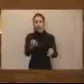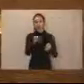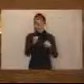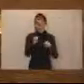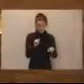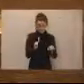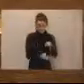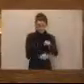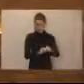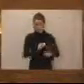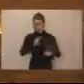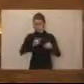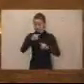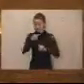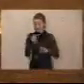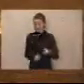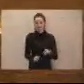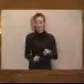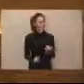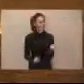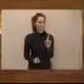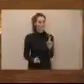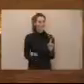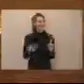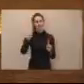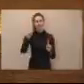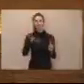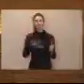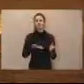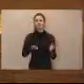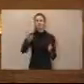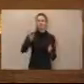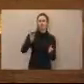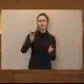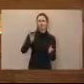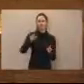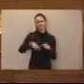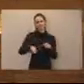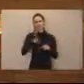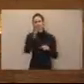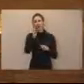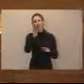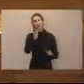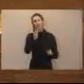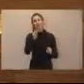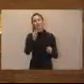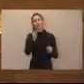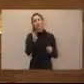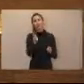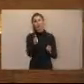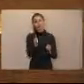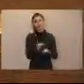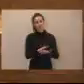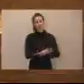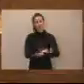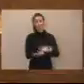tienes, ¿no? Sino que simplemente tenemos que apuntar que parece ser que hay una tendencia distinta a la hora de ver con qué recursos empiezan a contar las administraciones